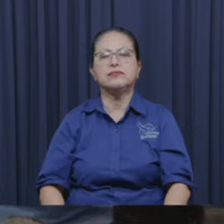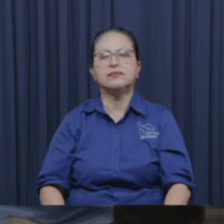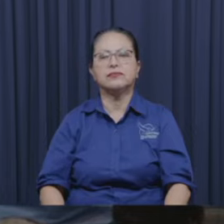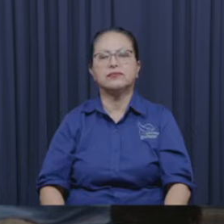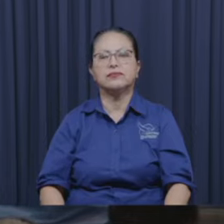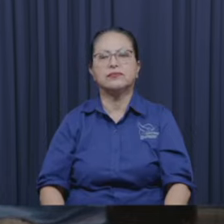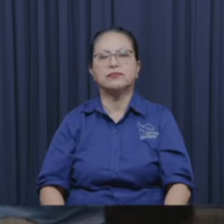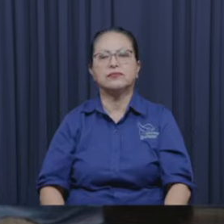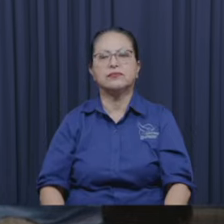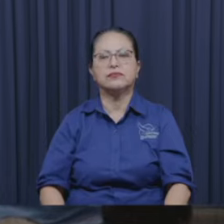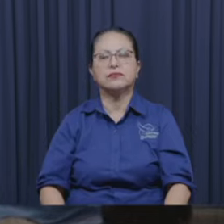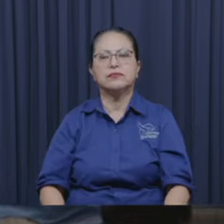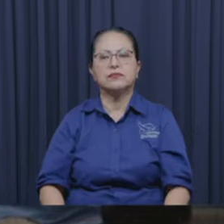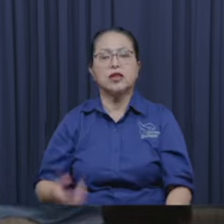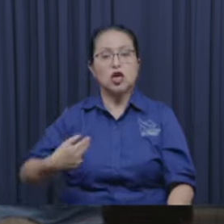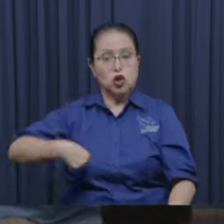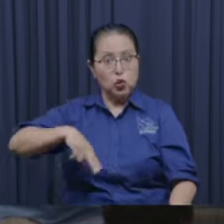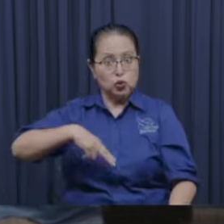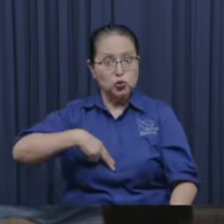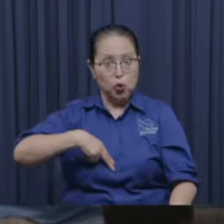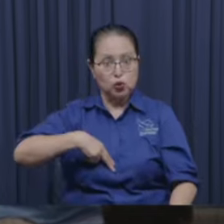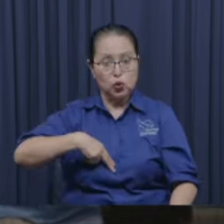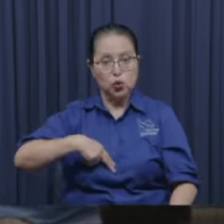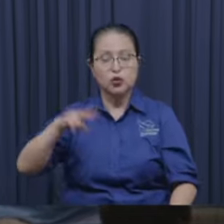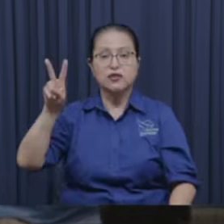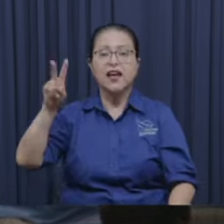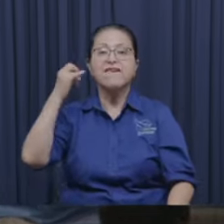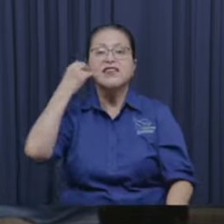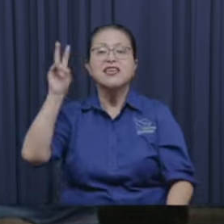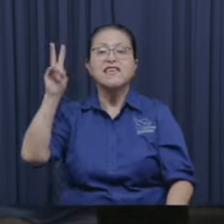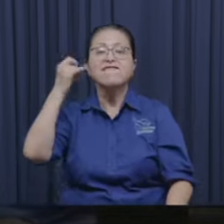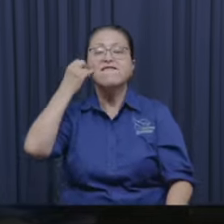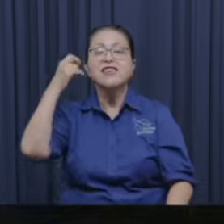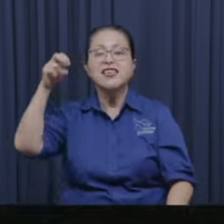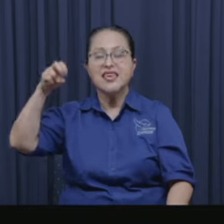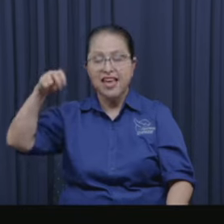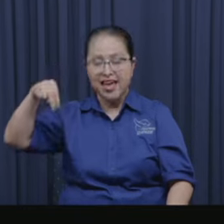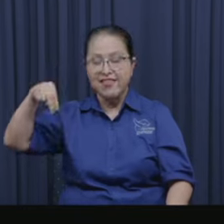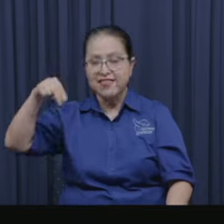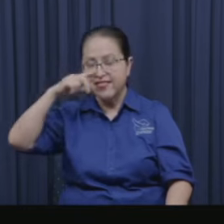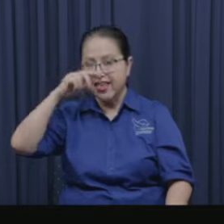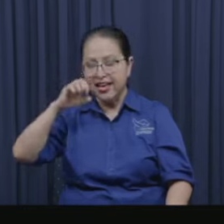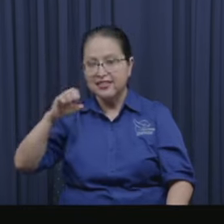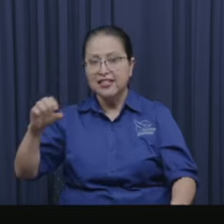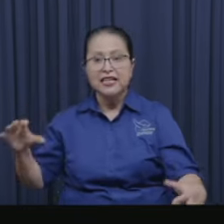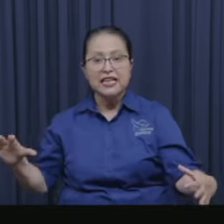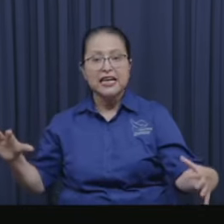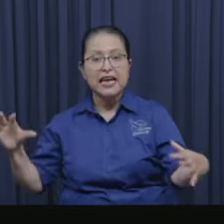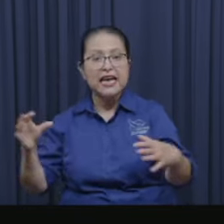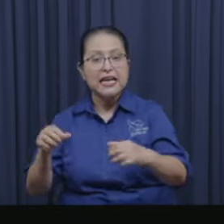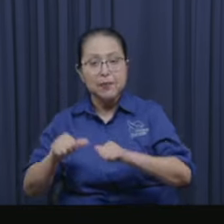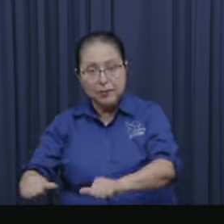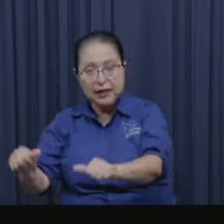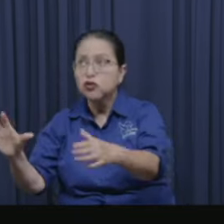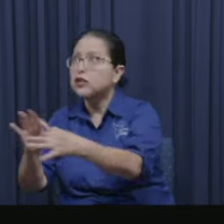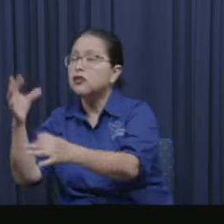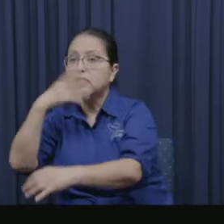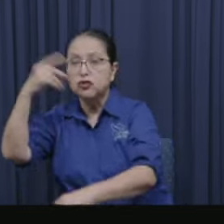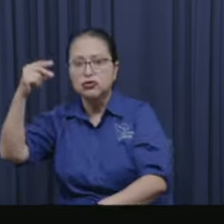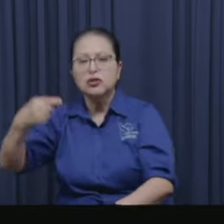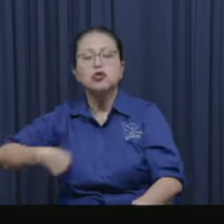lo que quiero entrar Entonces nosotros los que los vivientes que permanezcamos seremos arrebatados juntamente con ellos en las